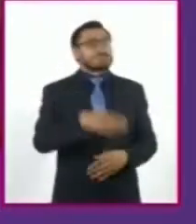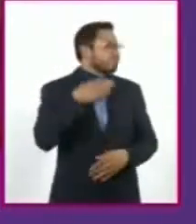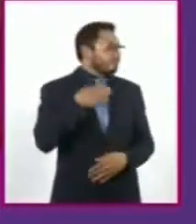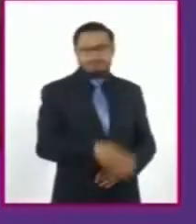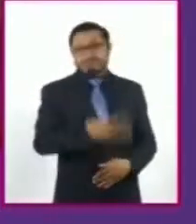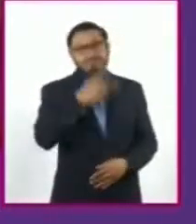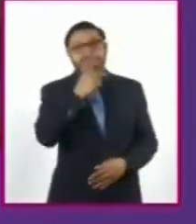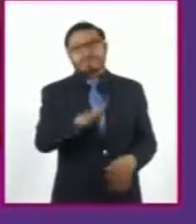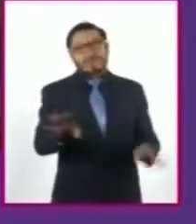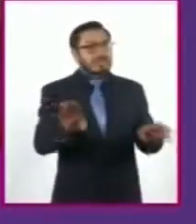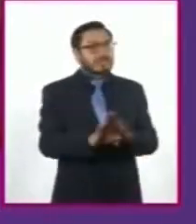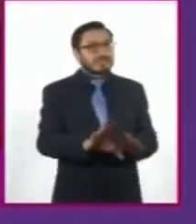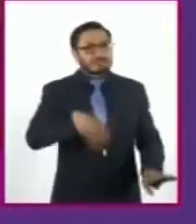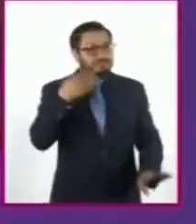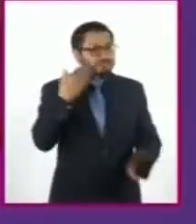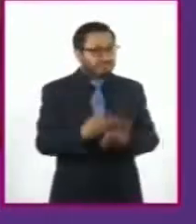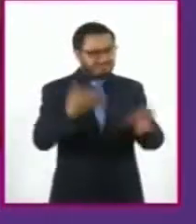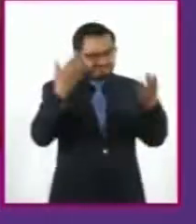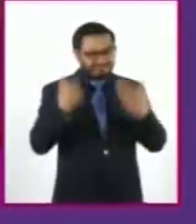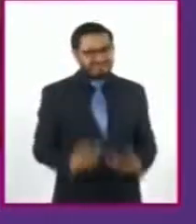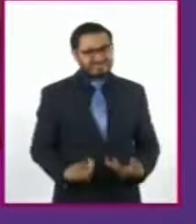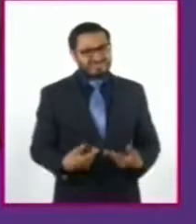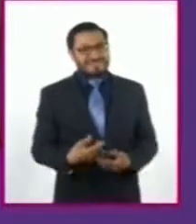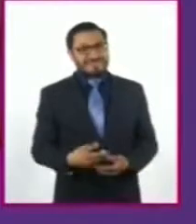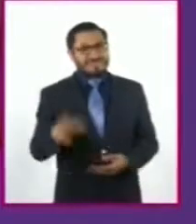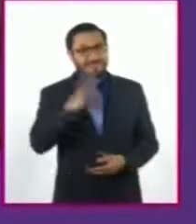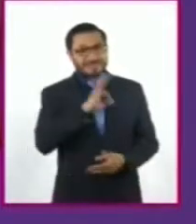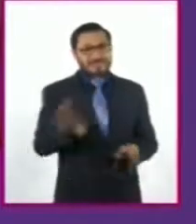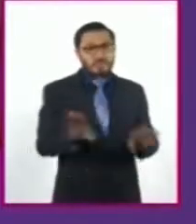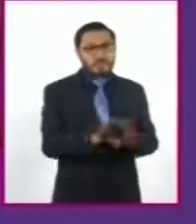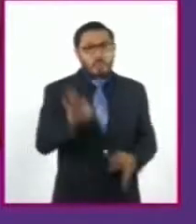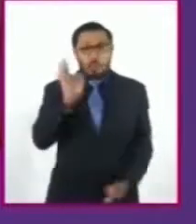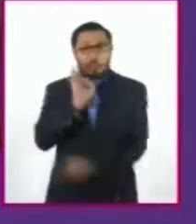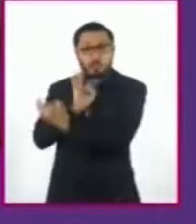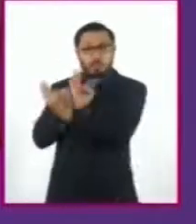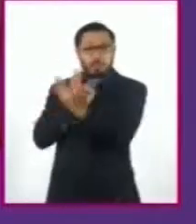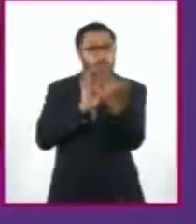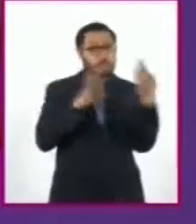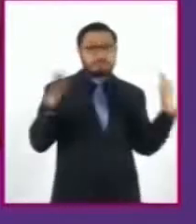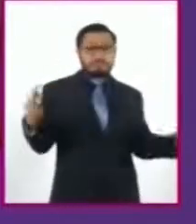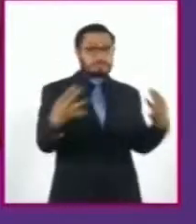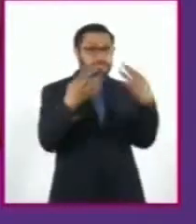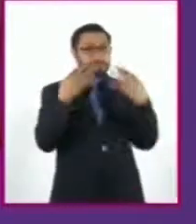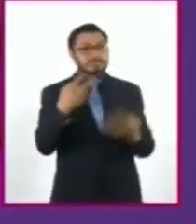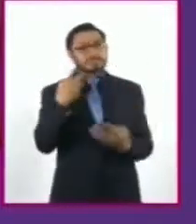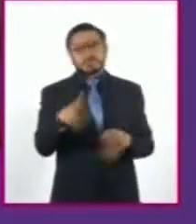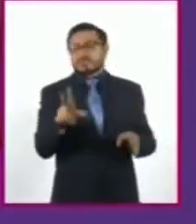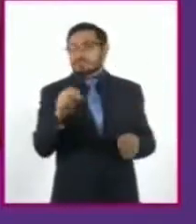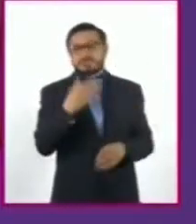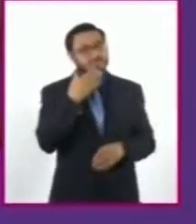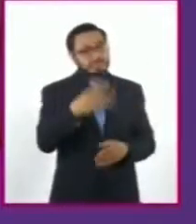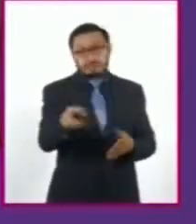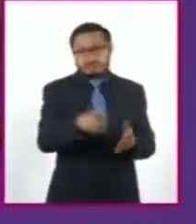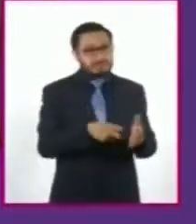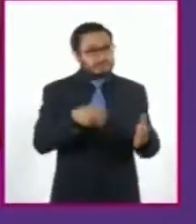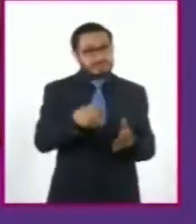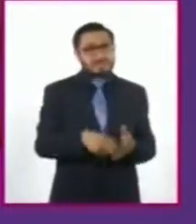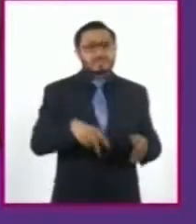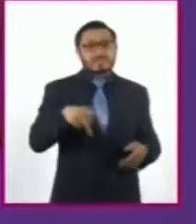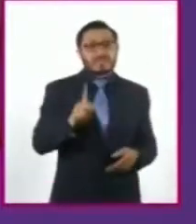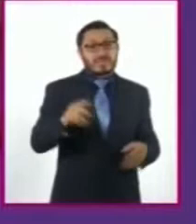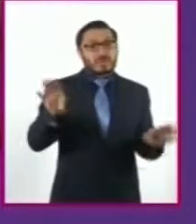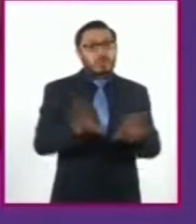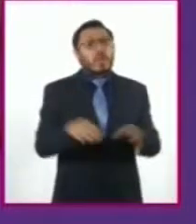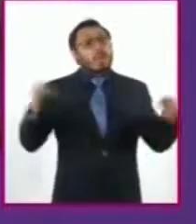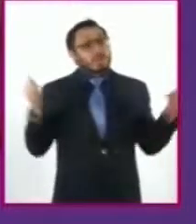que afectan nuestra integridad, sobre todo si lo hacen enfrente de otros, el efecto no es corregir el daño, sino rebeldía o